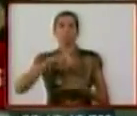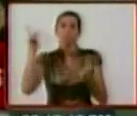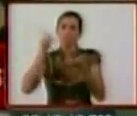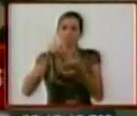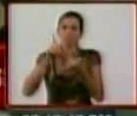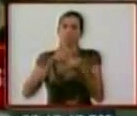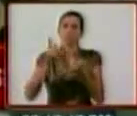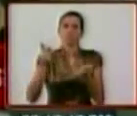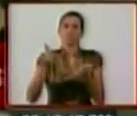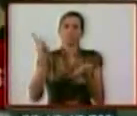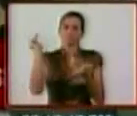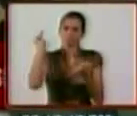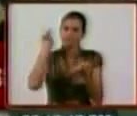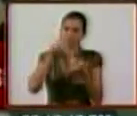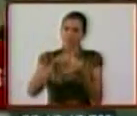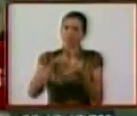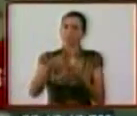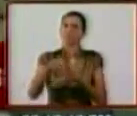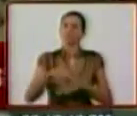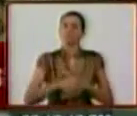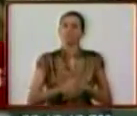esa